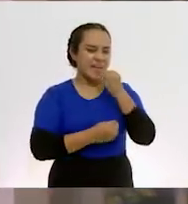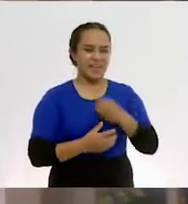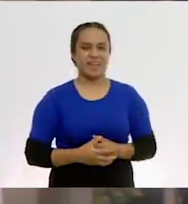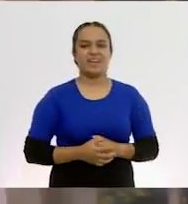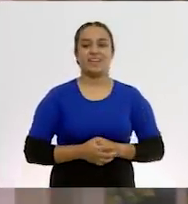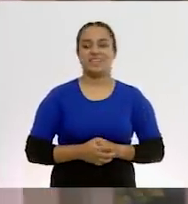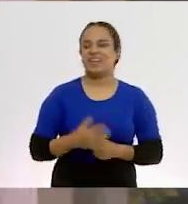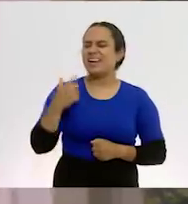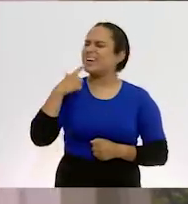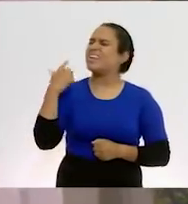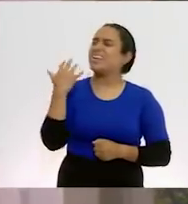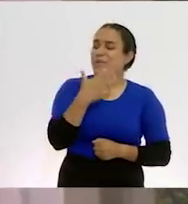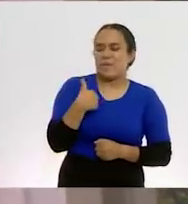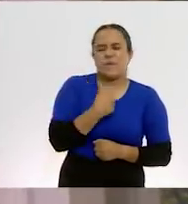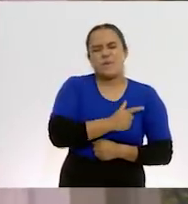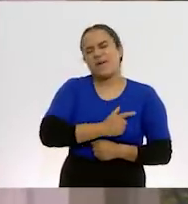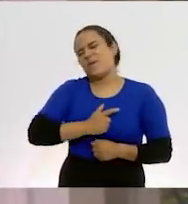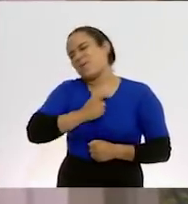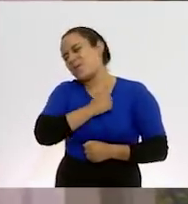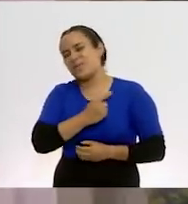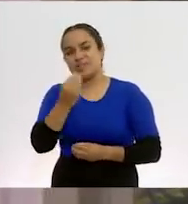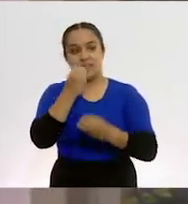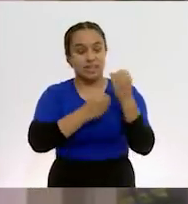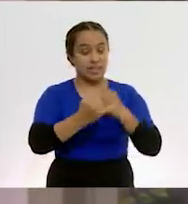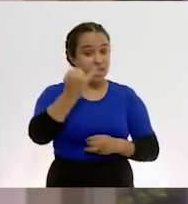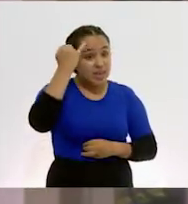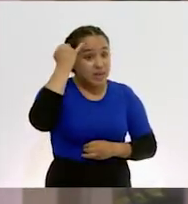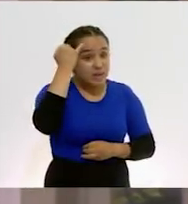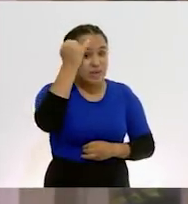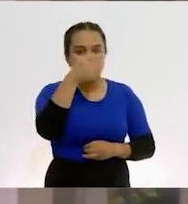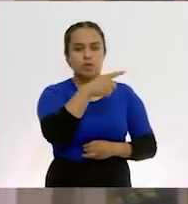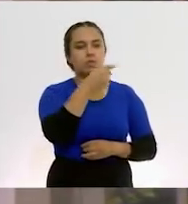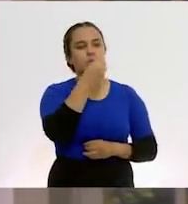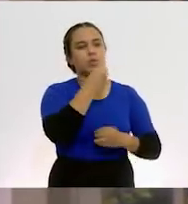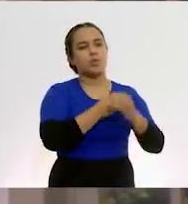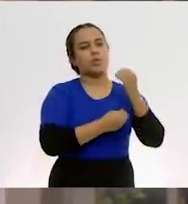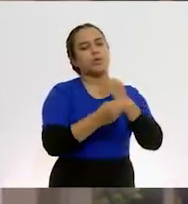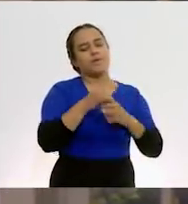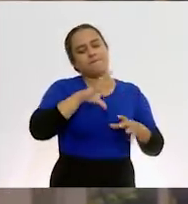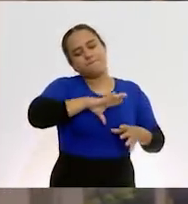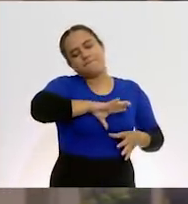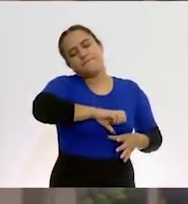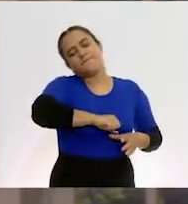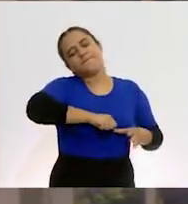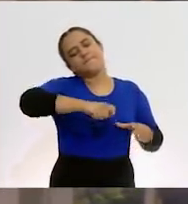¡Comer! ¡Qué rico! Me encanta comer. Ay, imagínate que estás comiendo tu comida favorita.